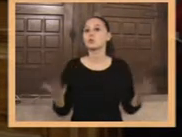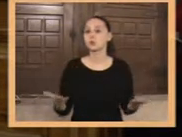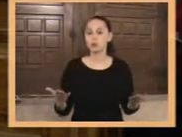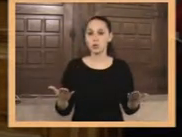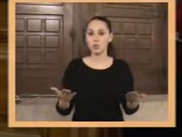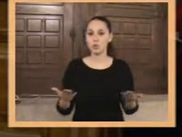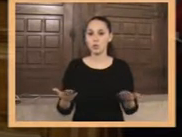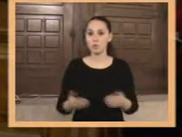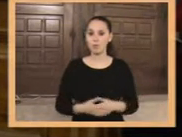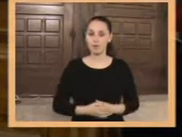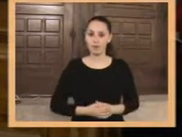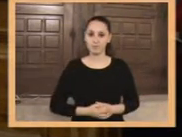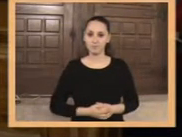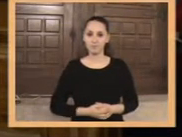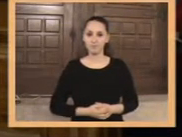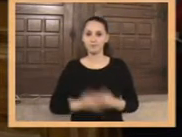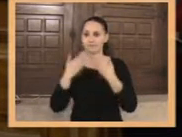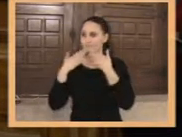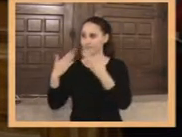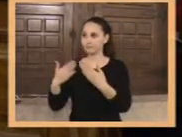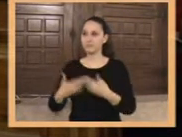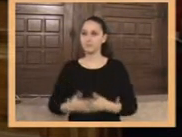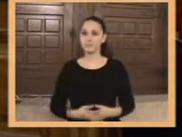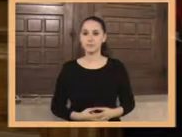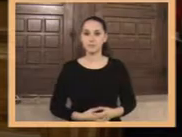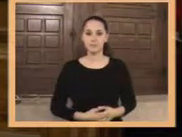expediente se haga de forma correcta. Muchas gracias.